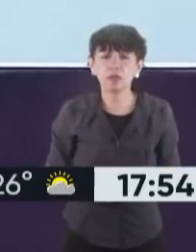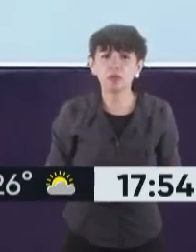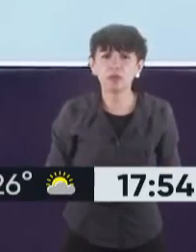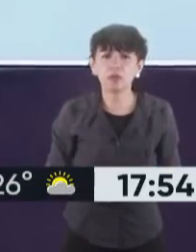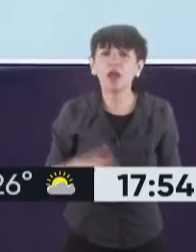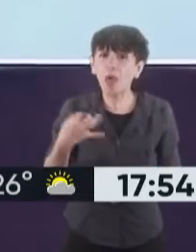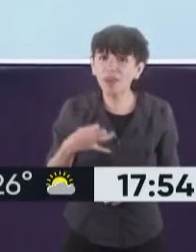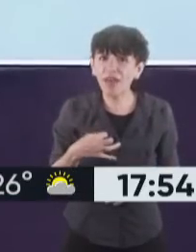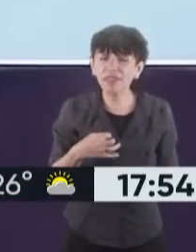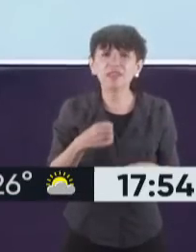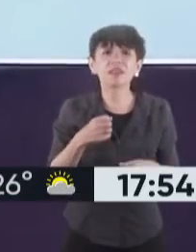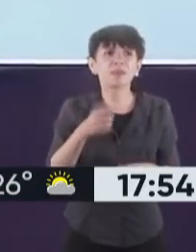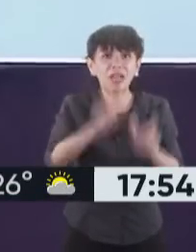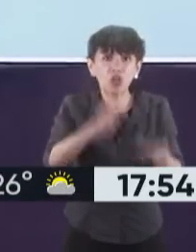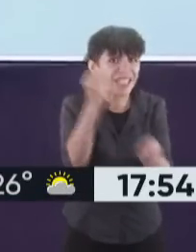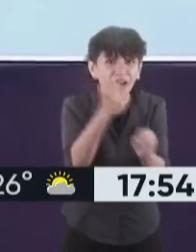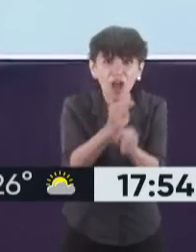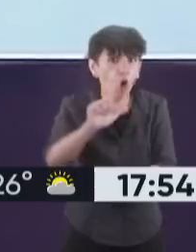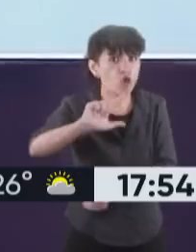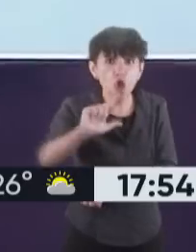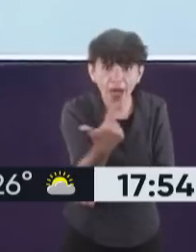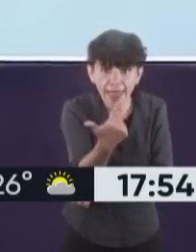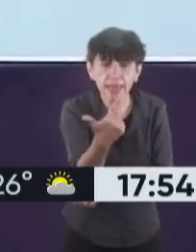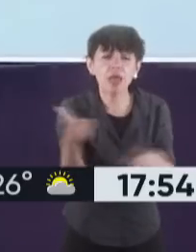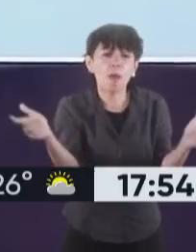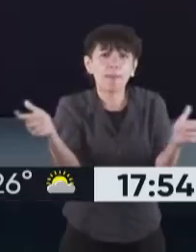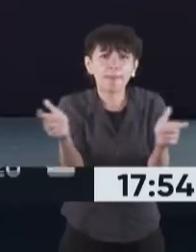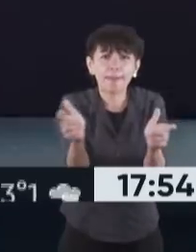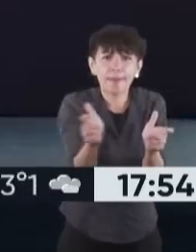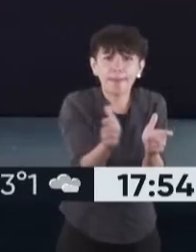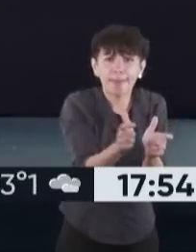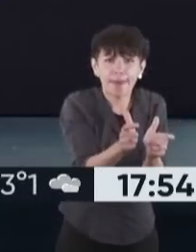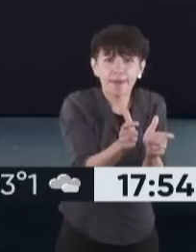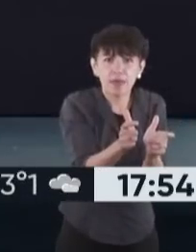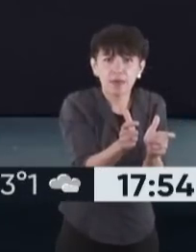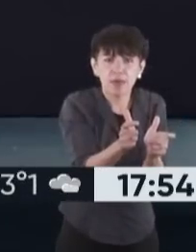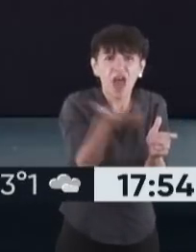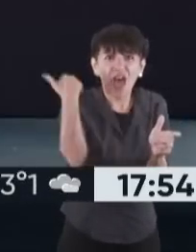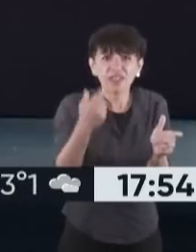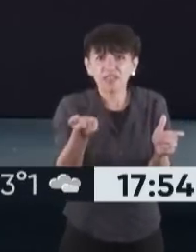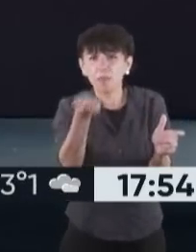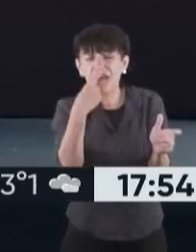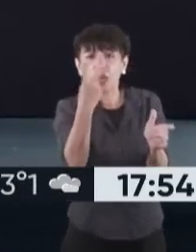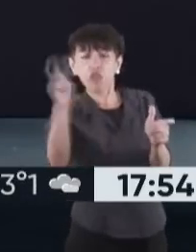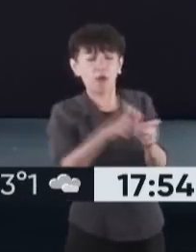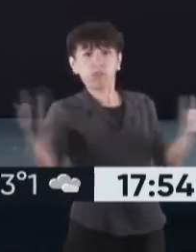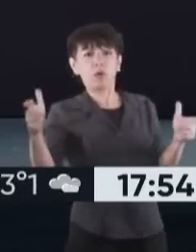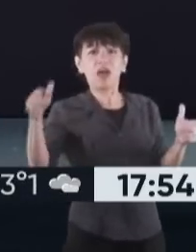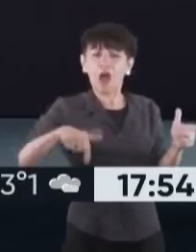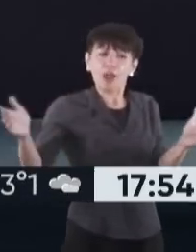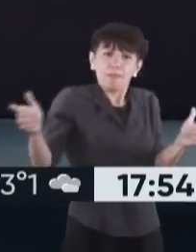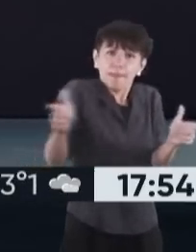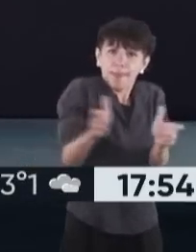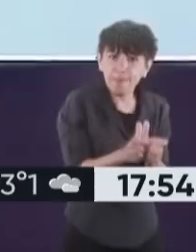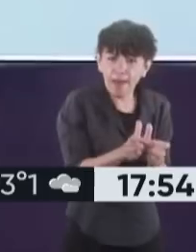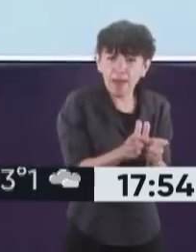la desocupación bajó a casi la mitad de lo que Macri la dejó. Hay